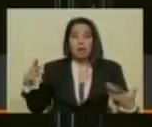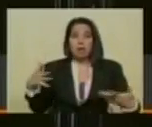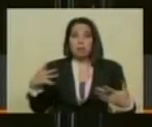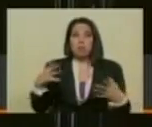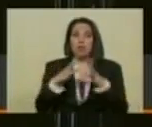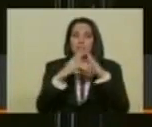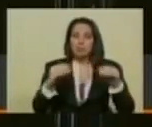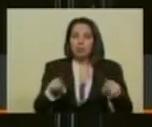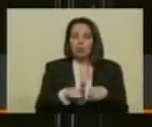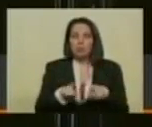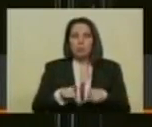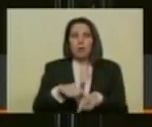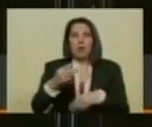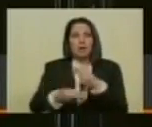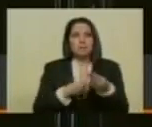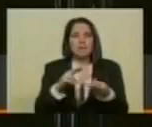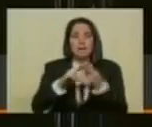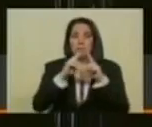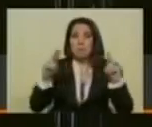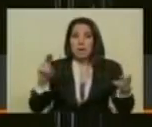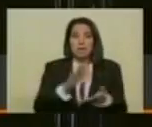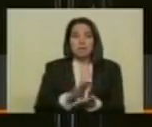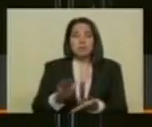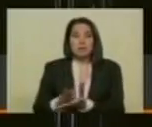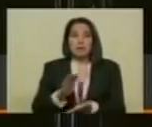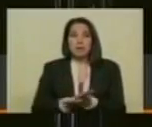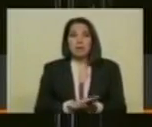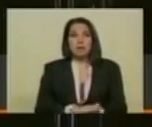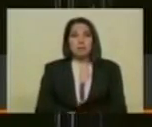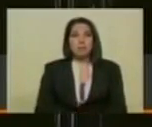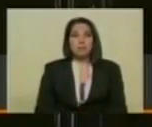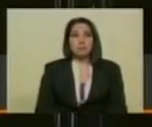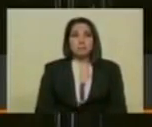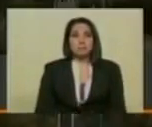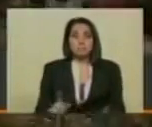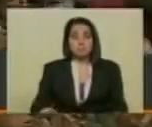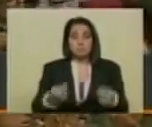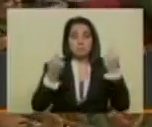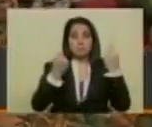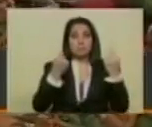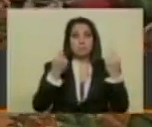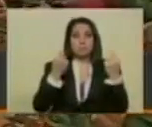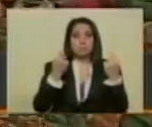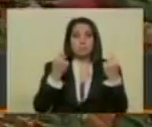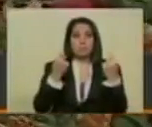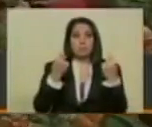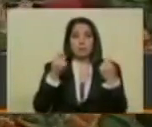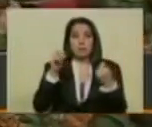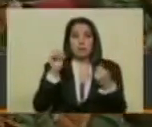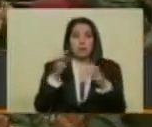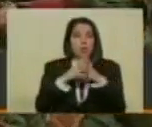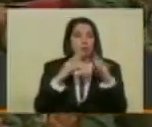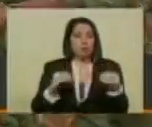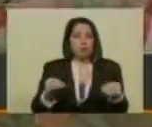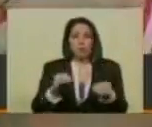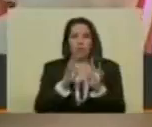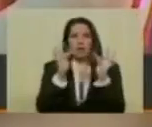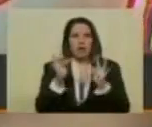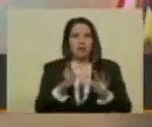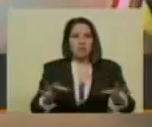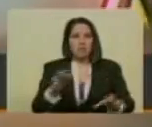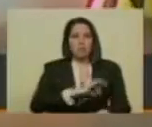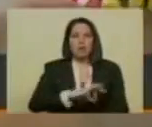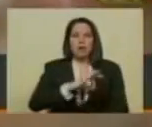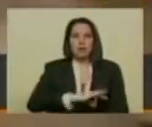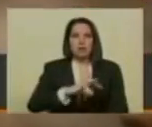por la paz, la estabilidad, la tranquilidad, la recuperación en todos los sentidos de la vida